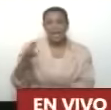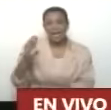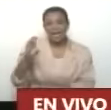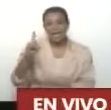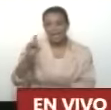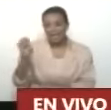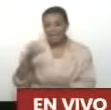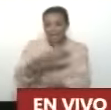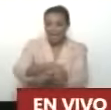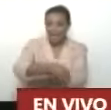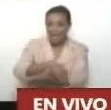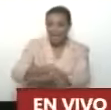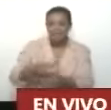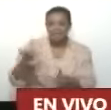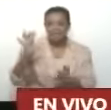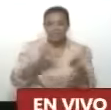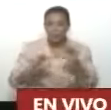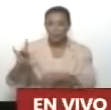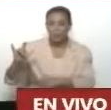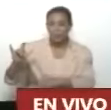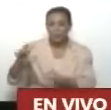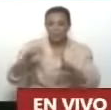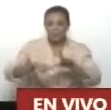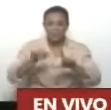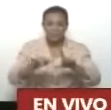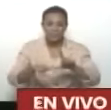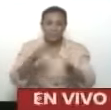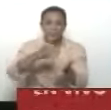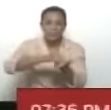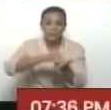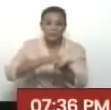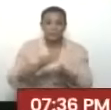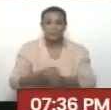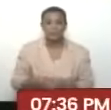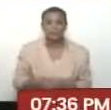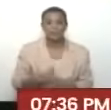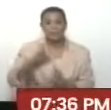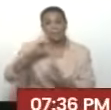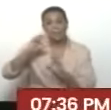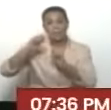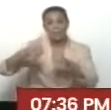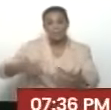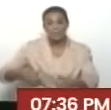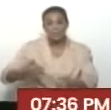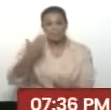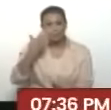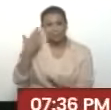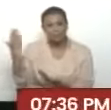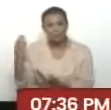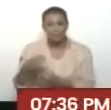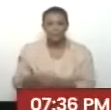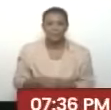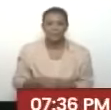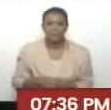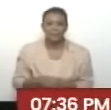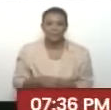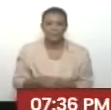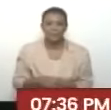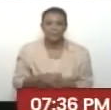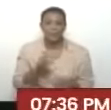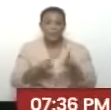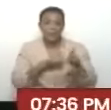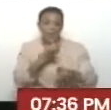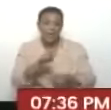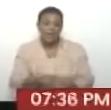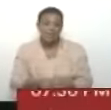y paredes. Bienvenida, María Alexandra. Empecemos con las noticias. Referendo consultivo de